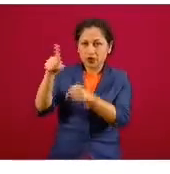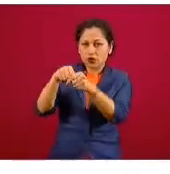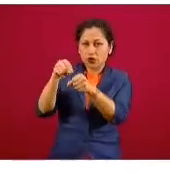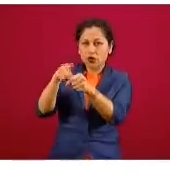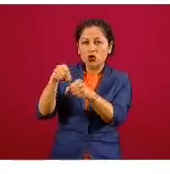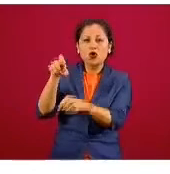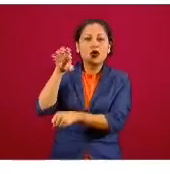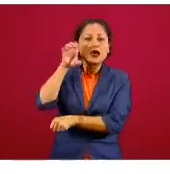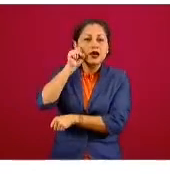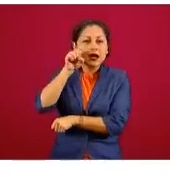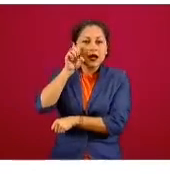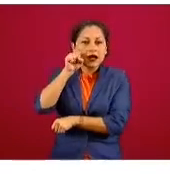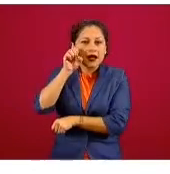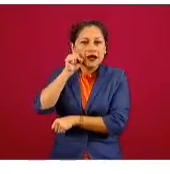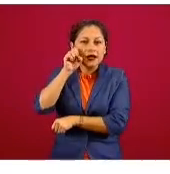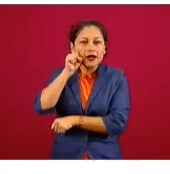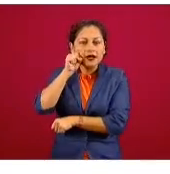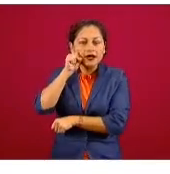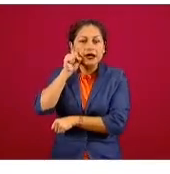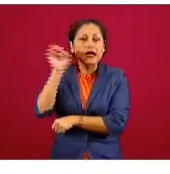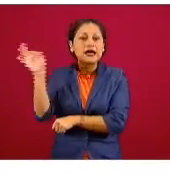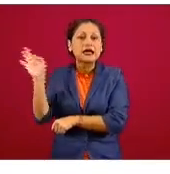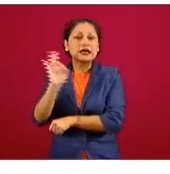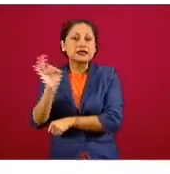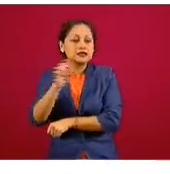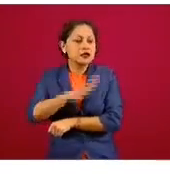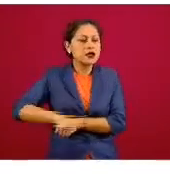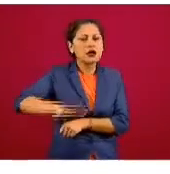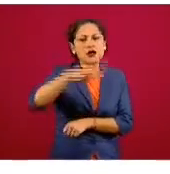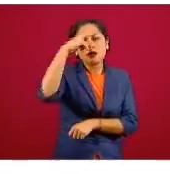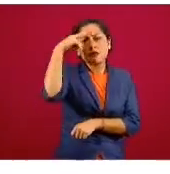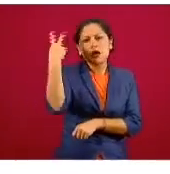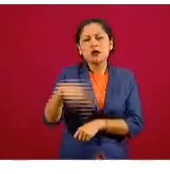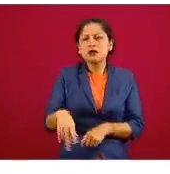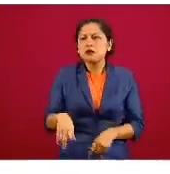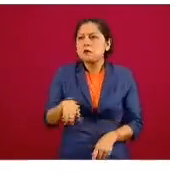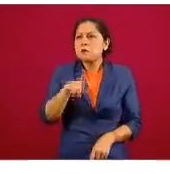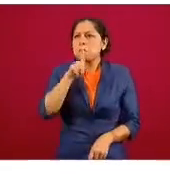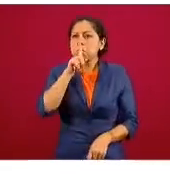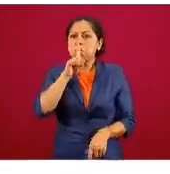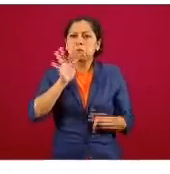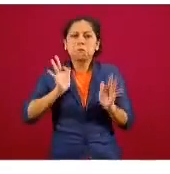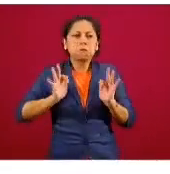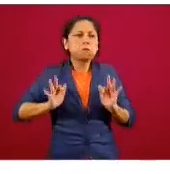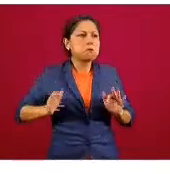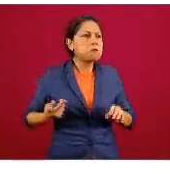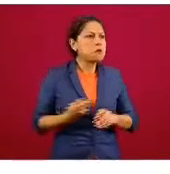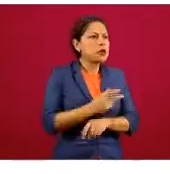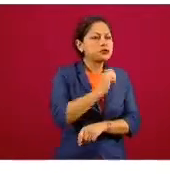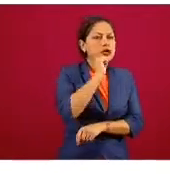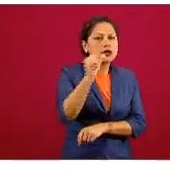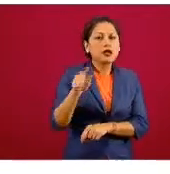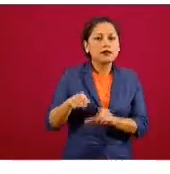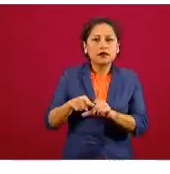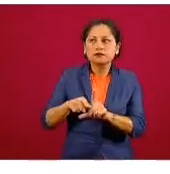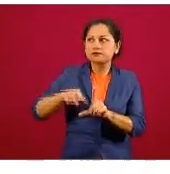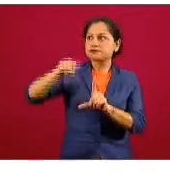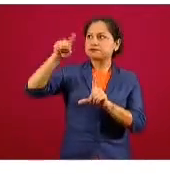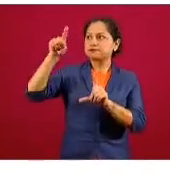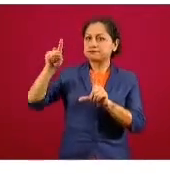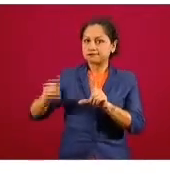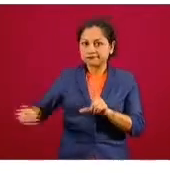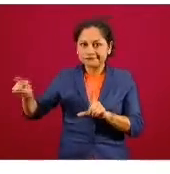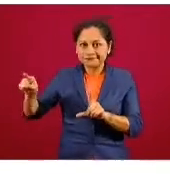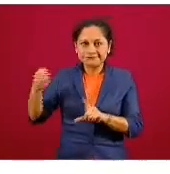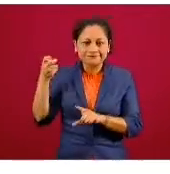México si no se hicieran intervenciones. Es una curva epidémica proyectada de